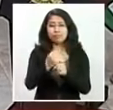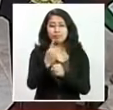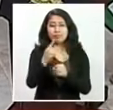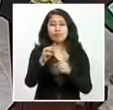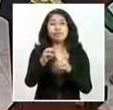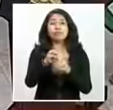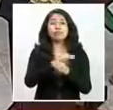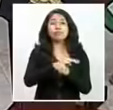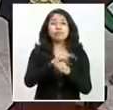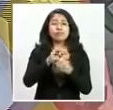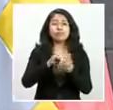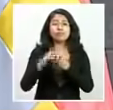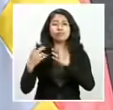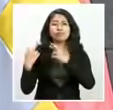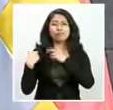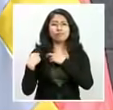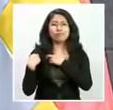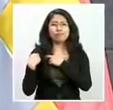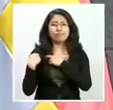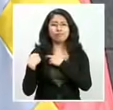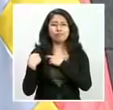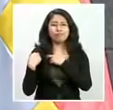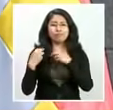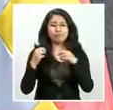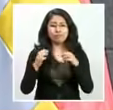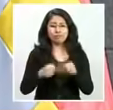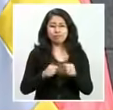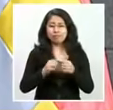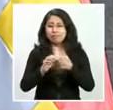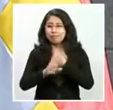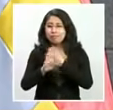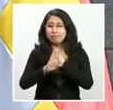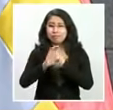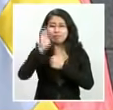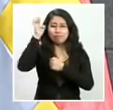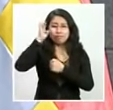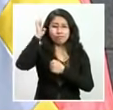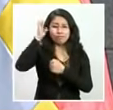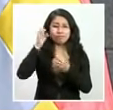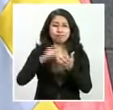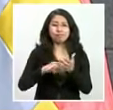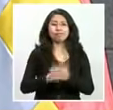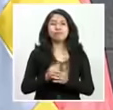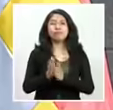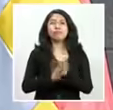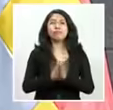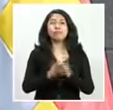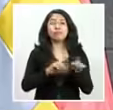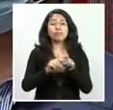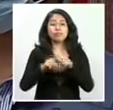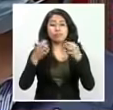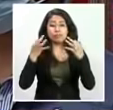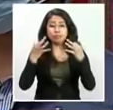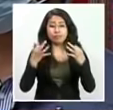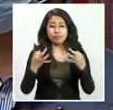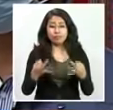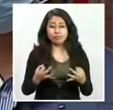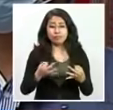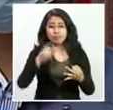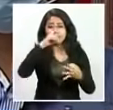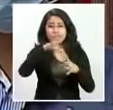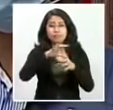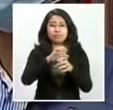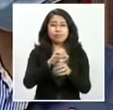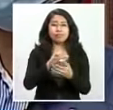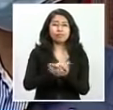ministerio que se encargó inicialmente de velar los intereses del Estado, y luego se ha formalizado con la creación de la